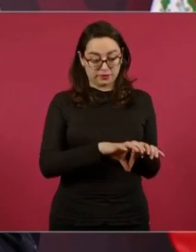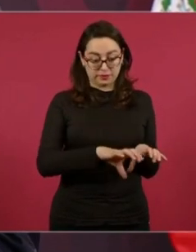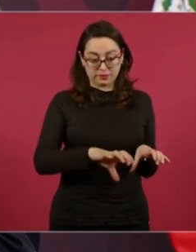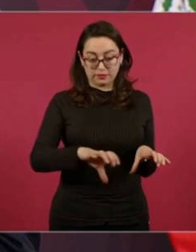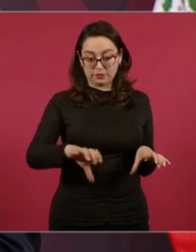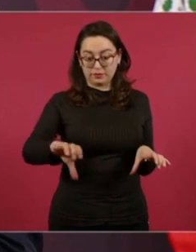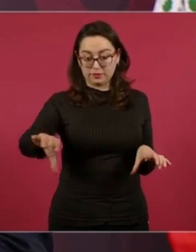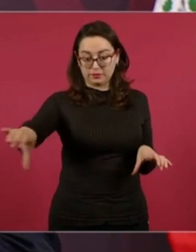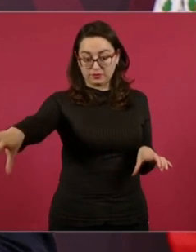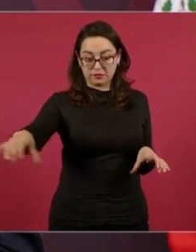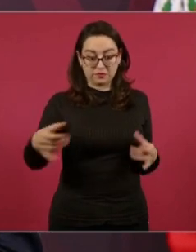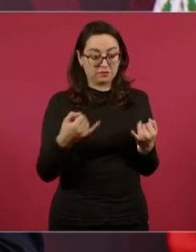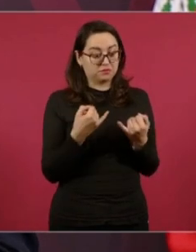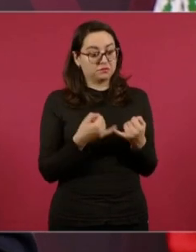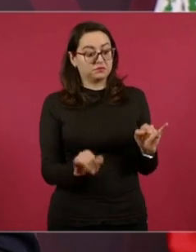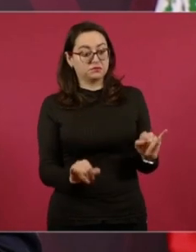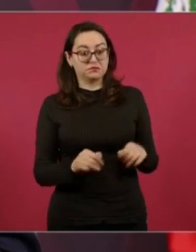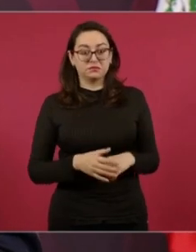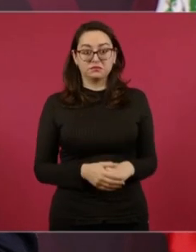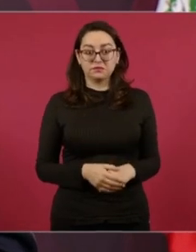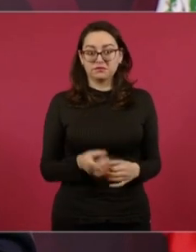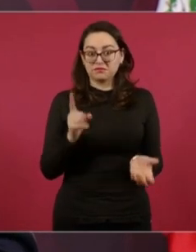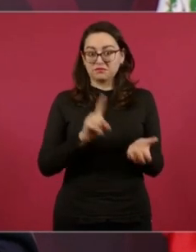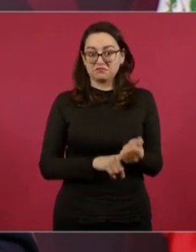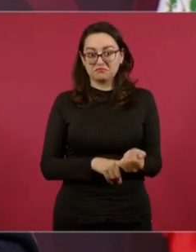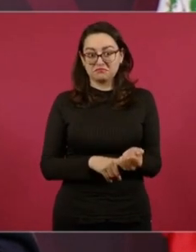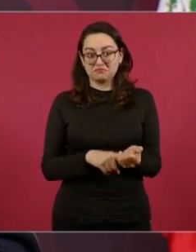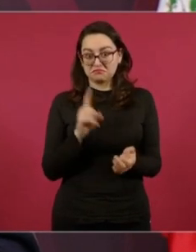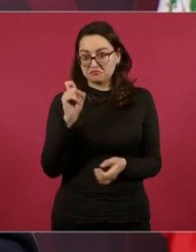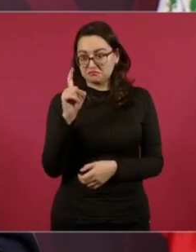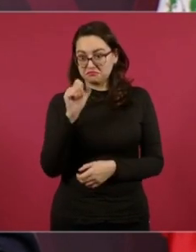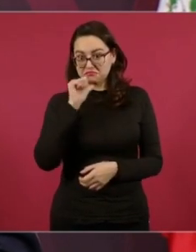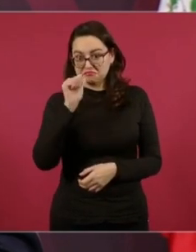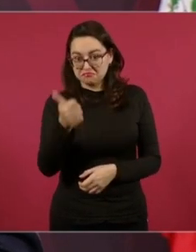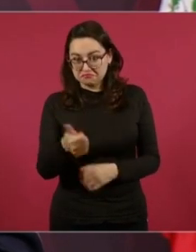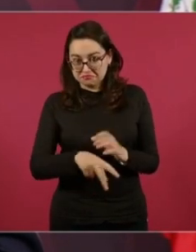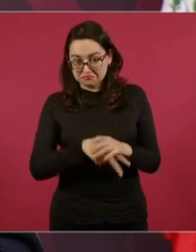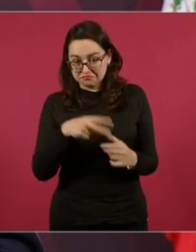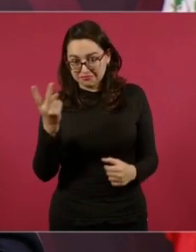y hay que echar a andar las bombas y hay que ver si no hay fugas,